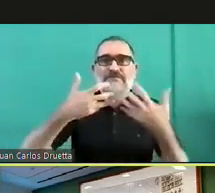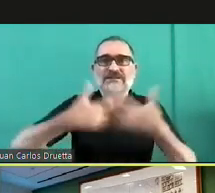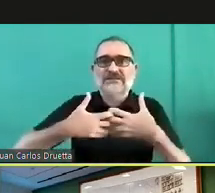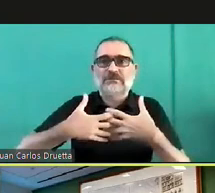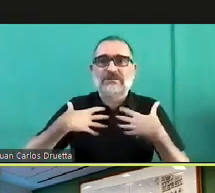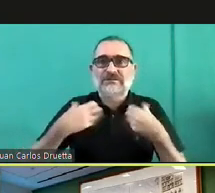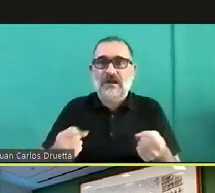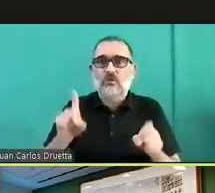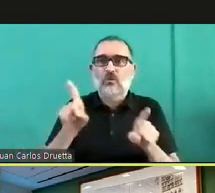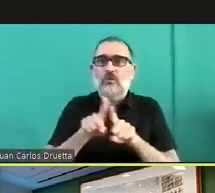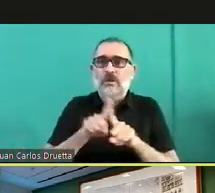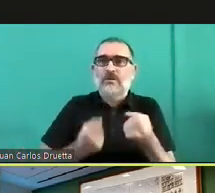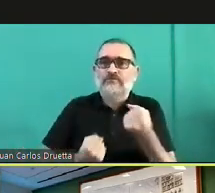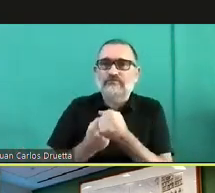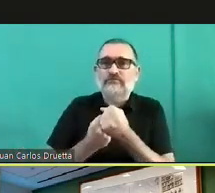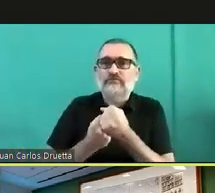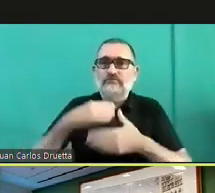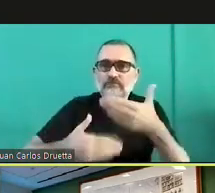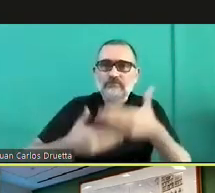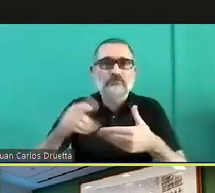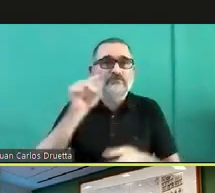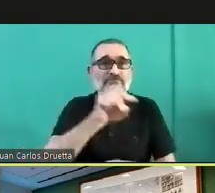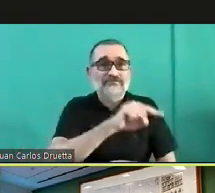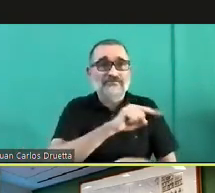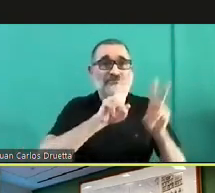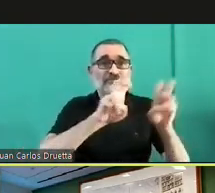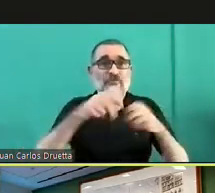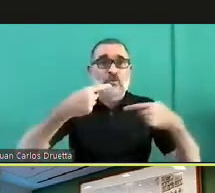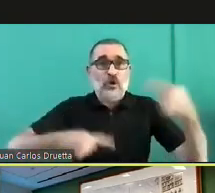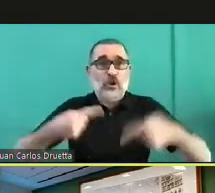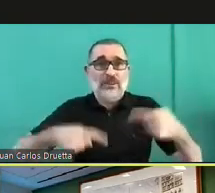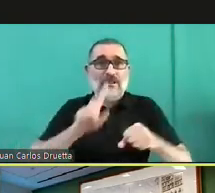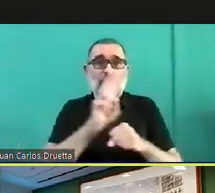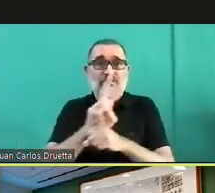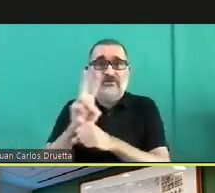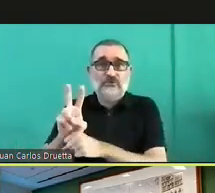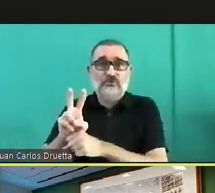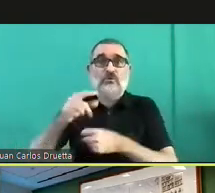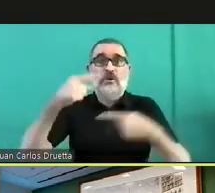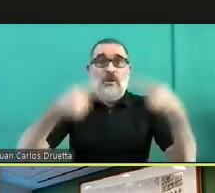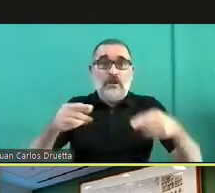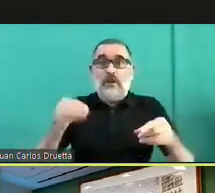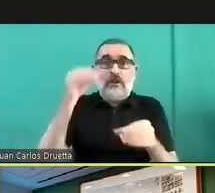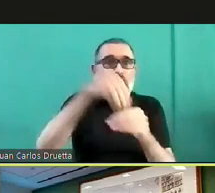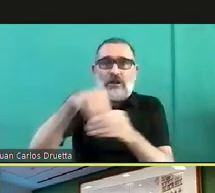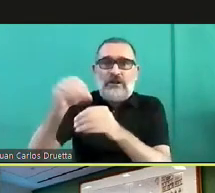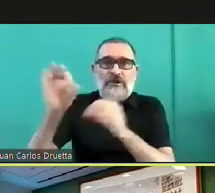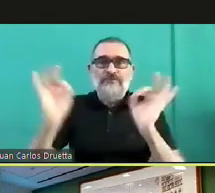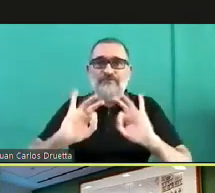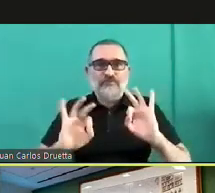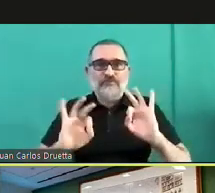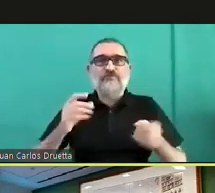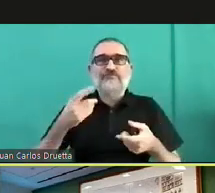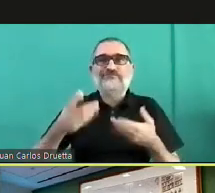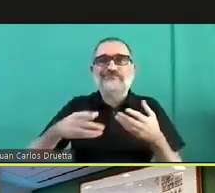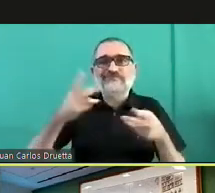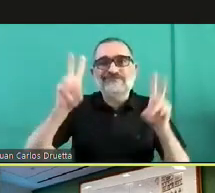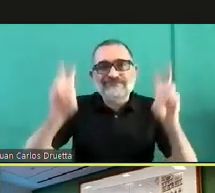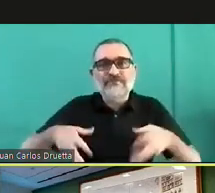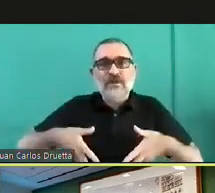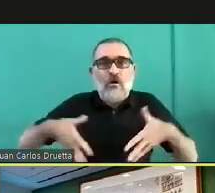sobre las enfermedades no transmisibles el gobierno tiene un papel importante en